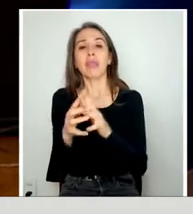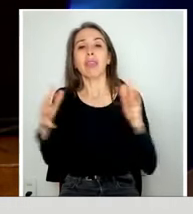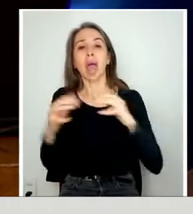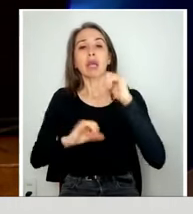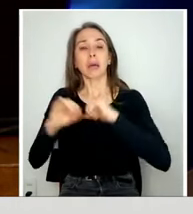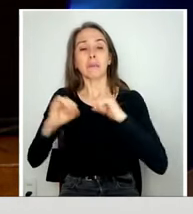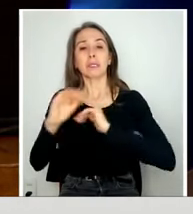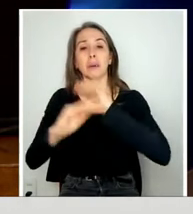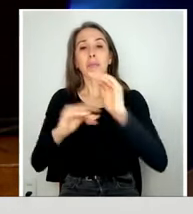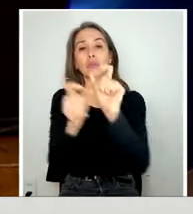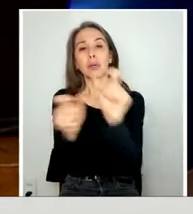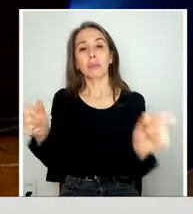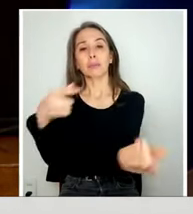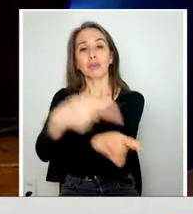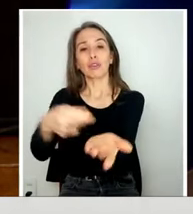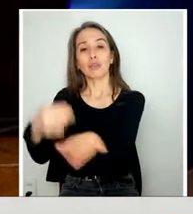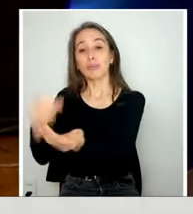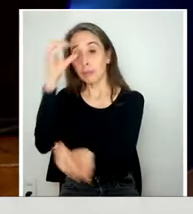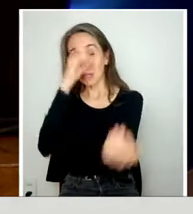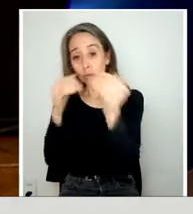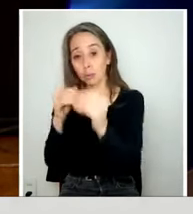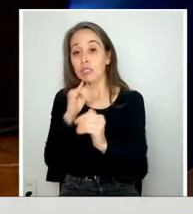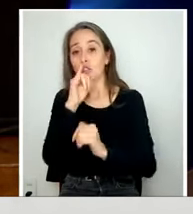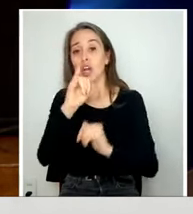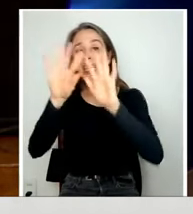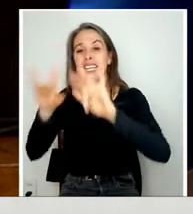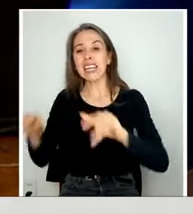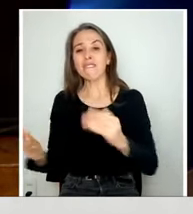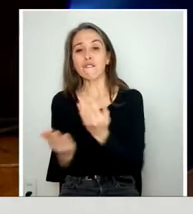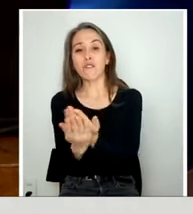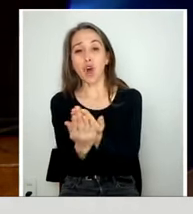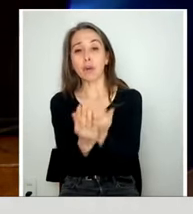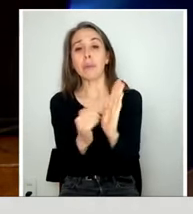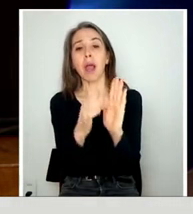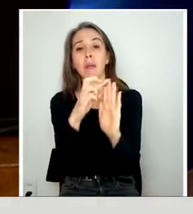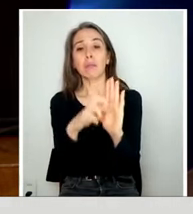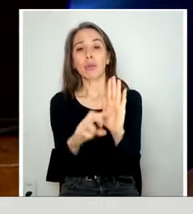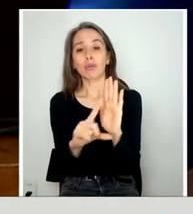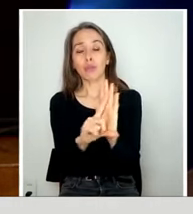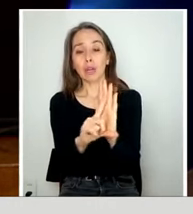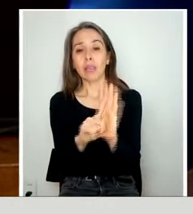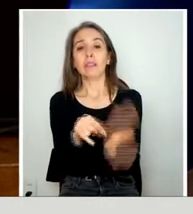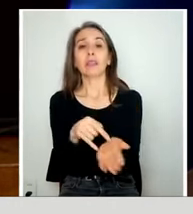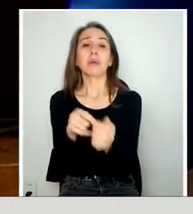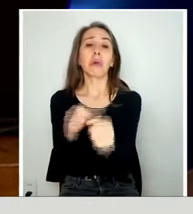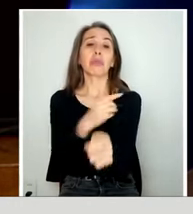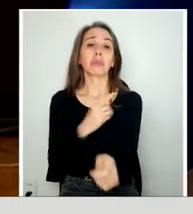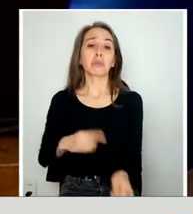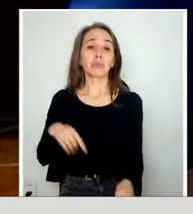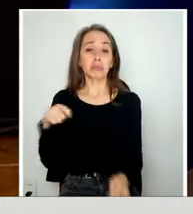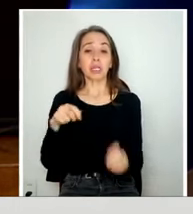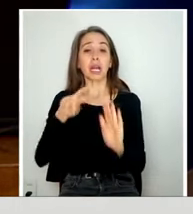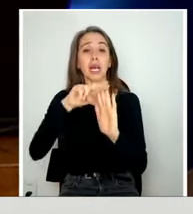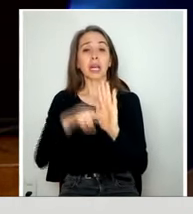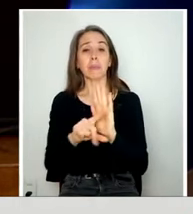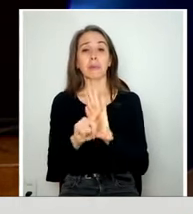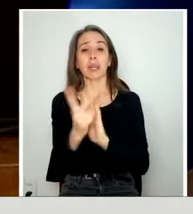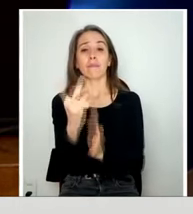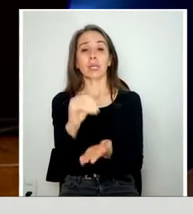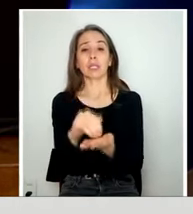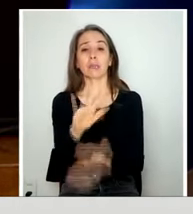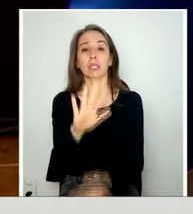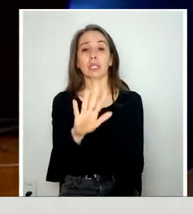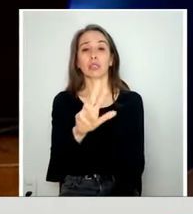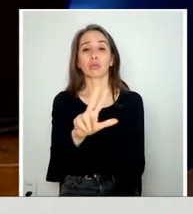de los consumidores y turismo recaído en el proyecto de ley iniciado moción que modifica la ley número 20.584